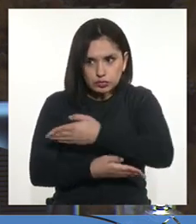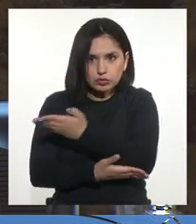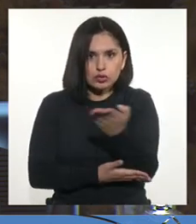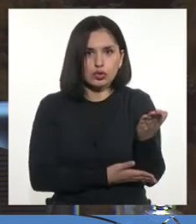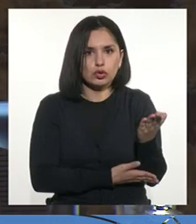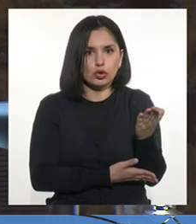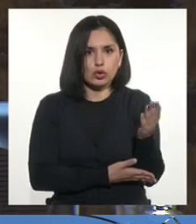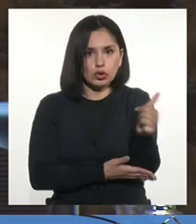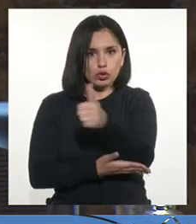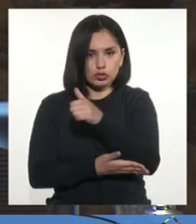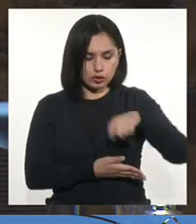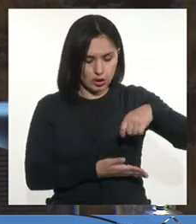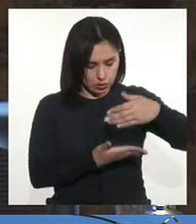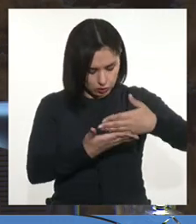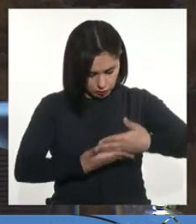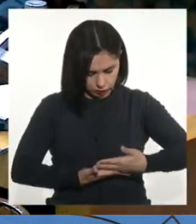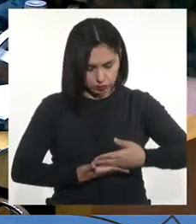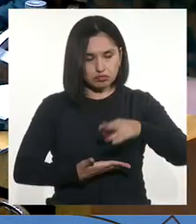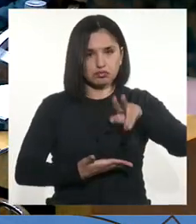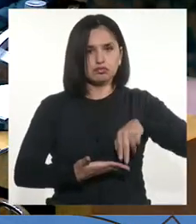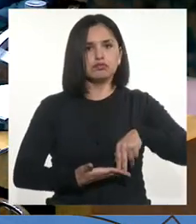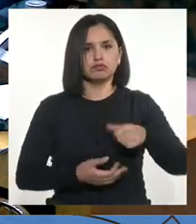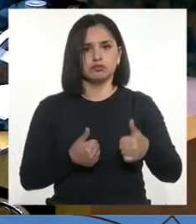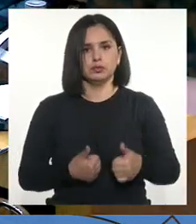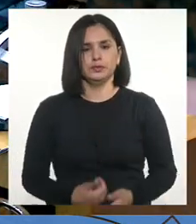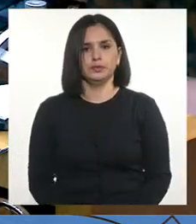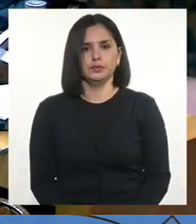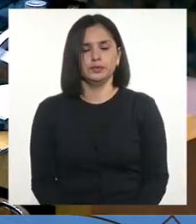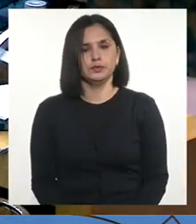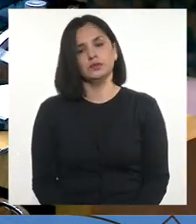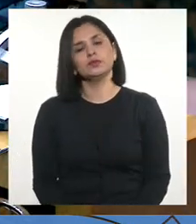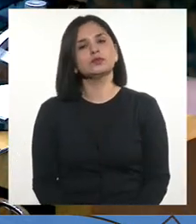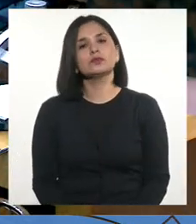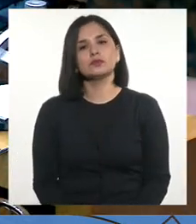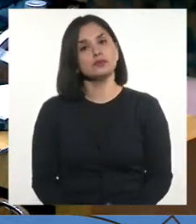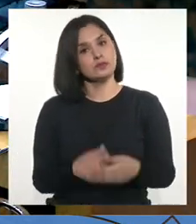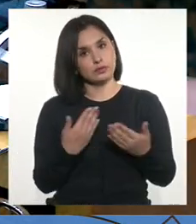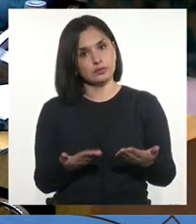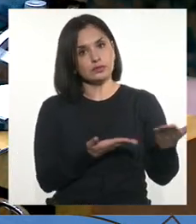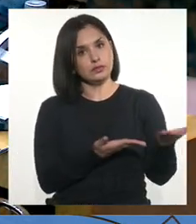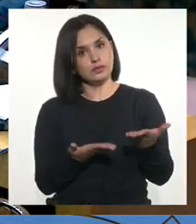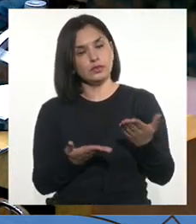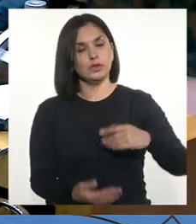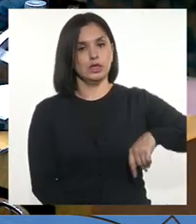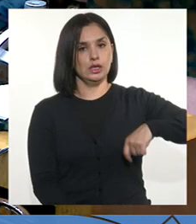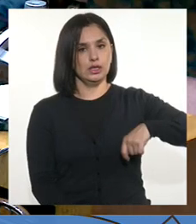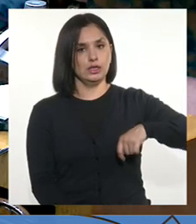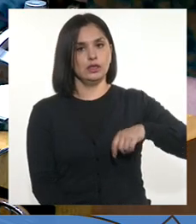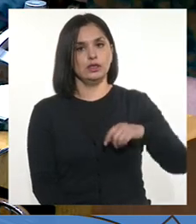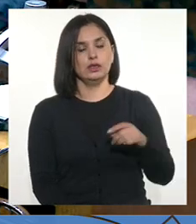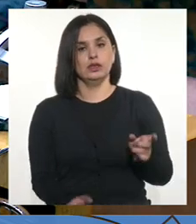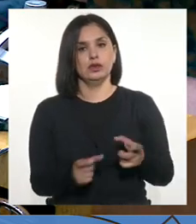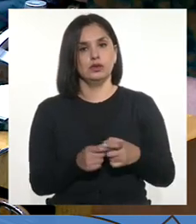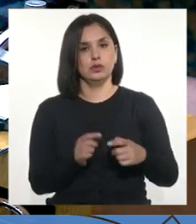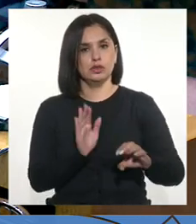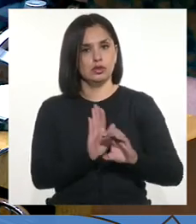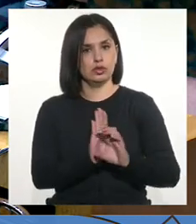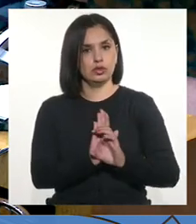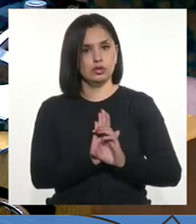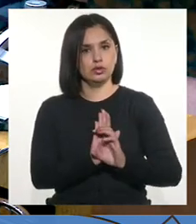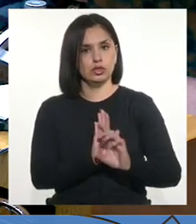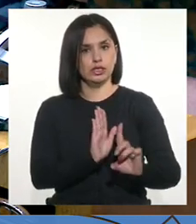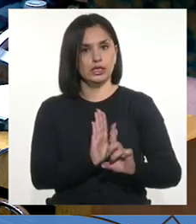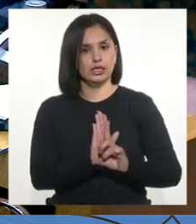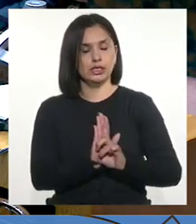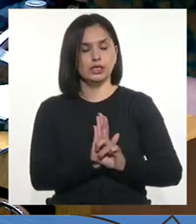estos dos en presente muy bien societario ahora se correspondería escuchar el informe de la comisión de constitución yo